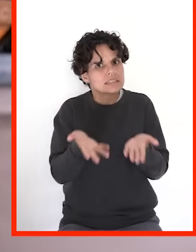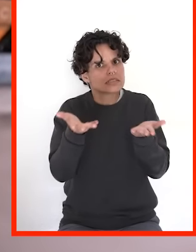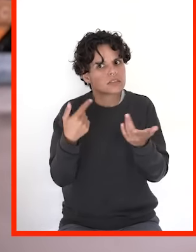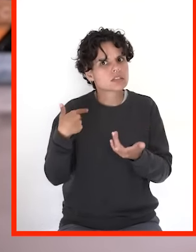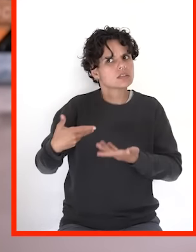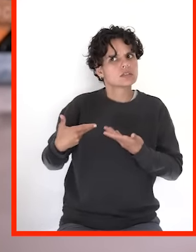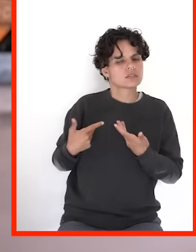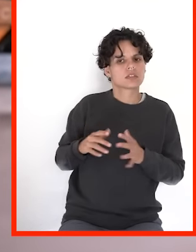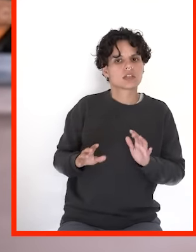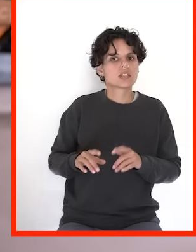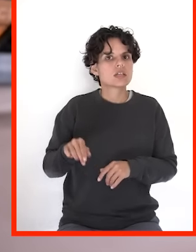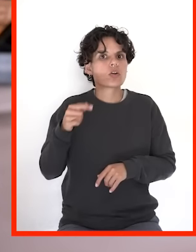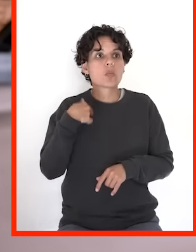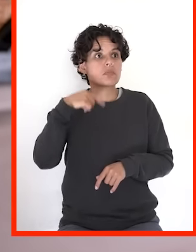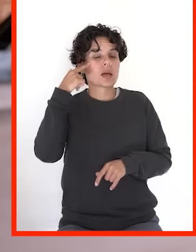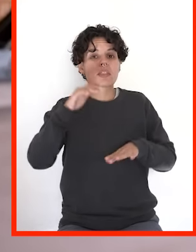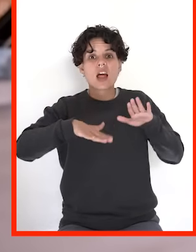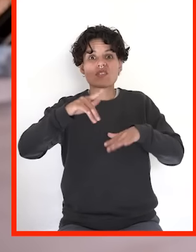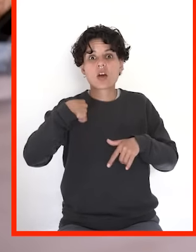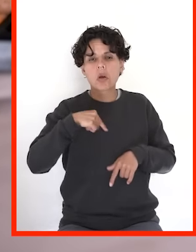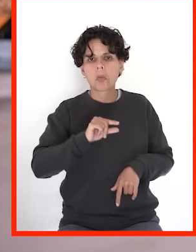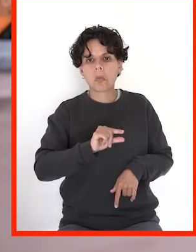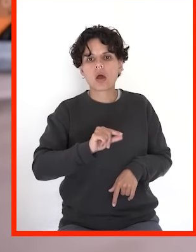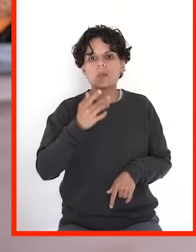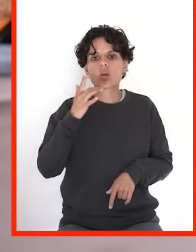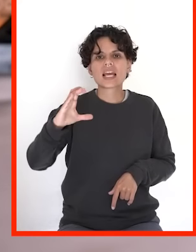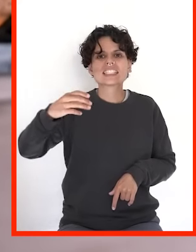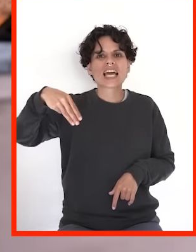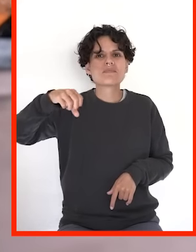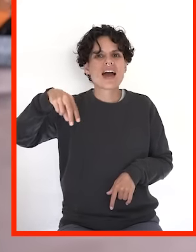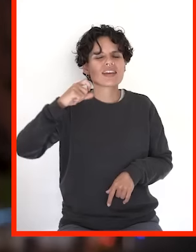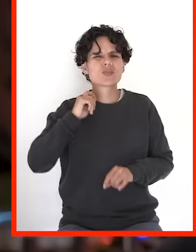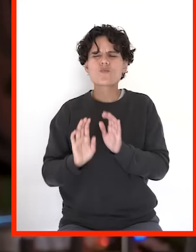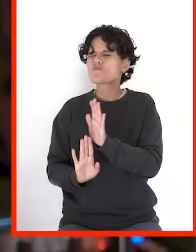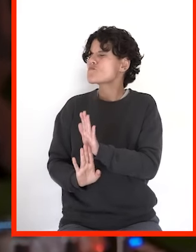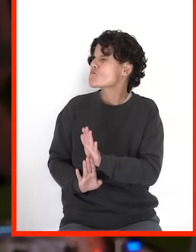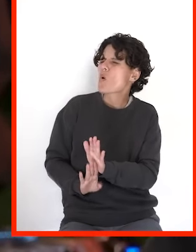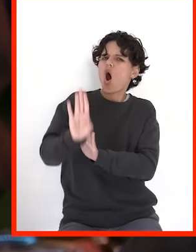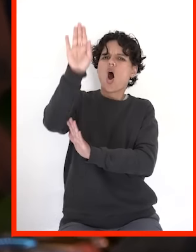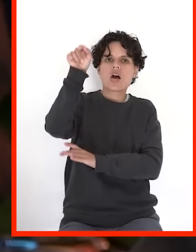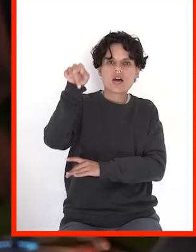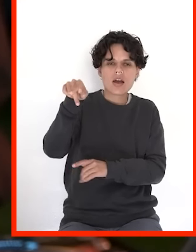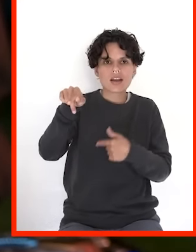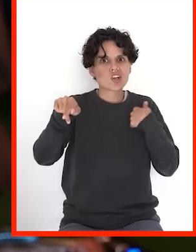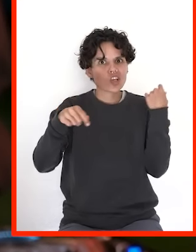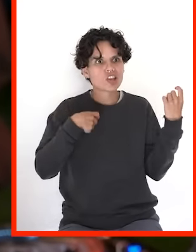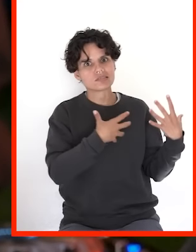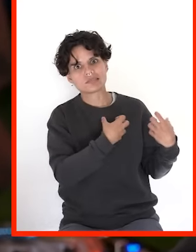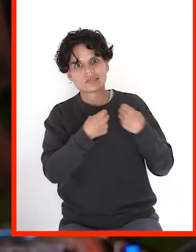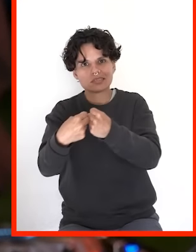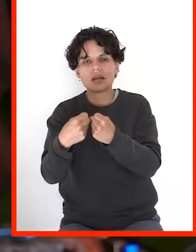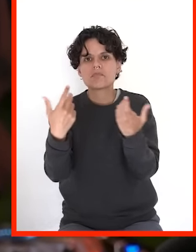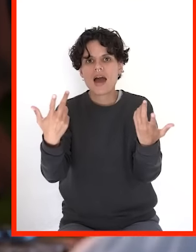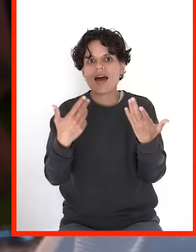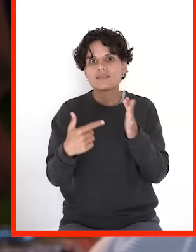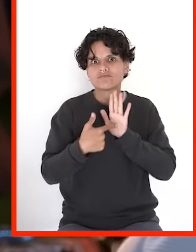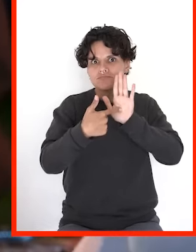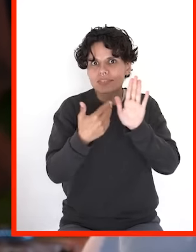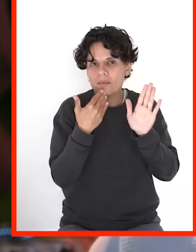tuvimos si no hubiese sido por él, porque él nos ayudaba cuando Chamanes Crew estaba en su mejor momento. Nos llevaba a nosotros así a telonear, o de repente tremendo